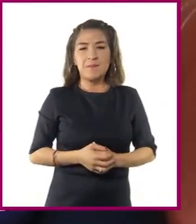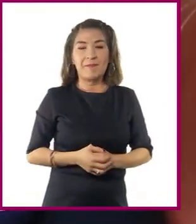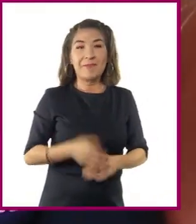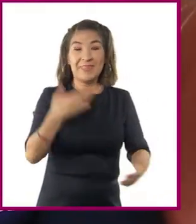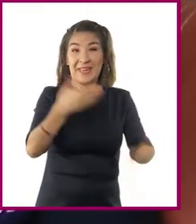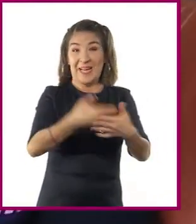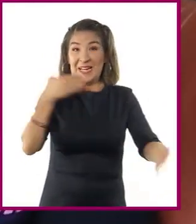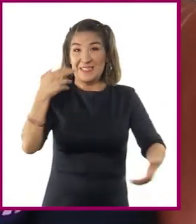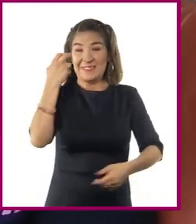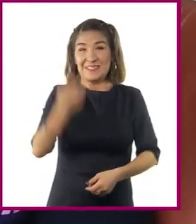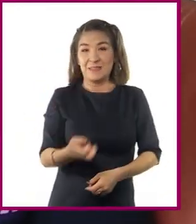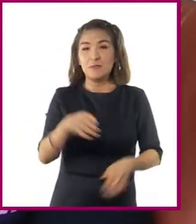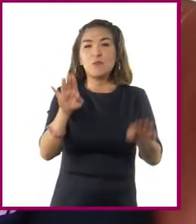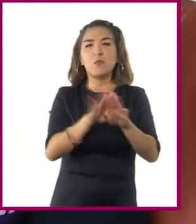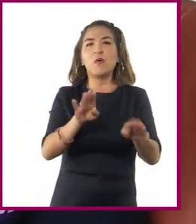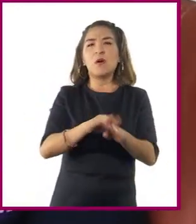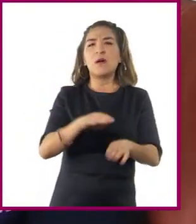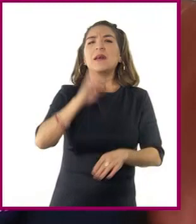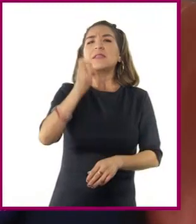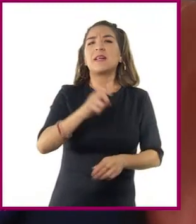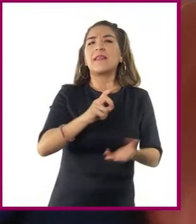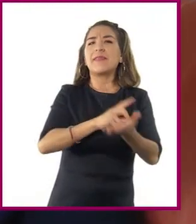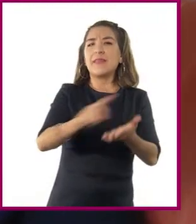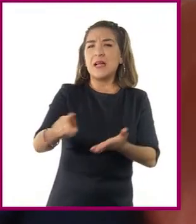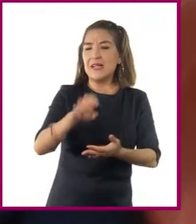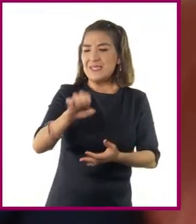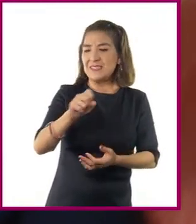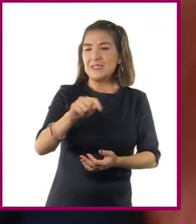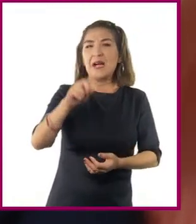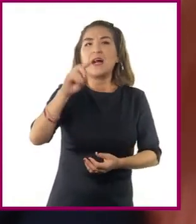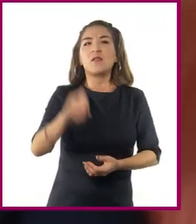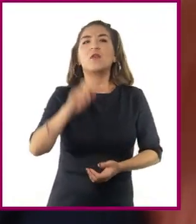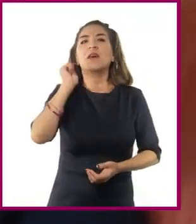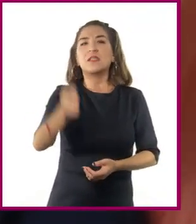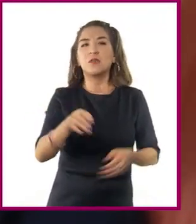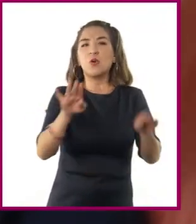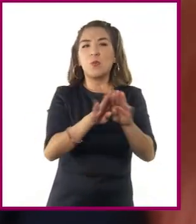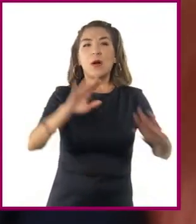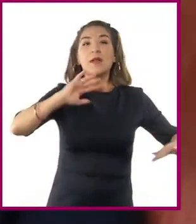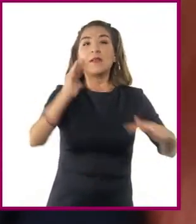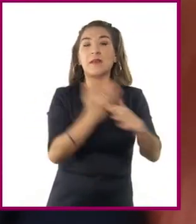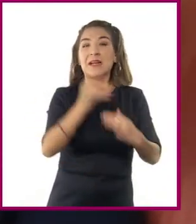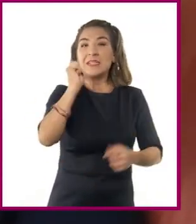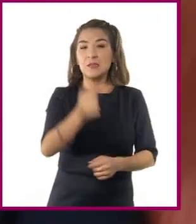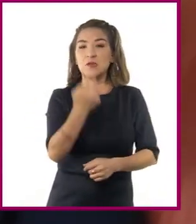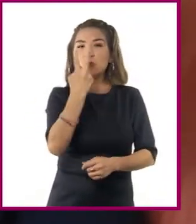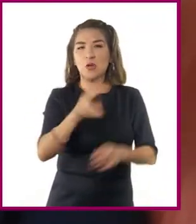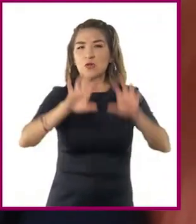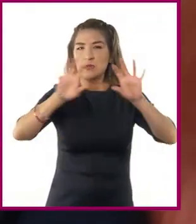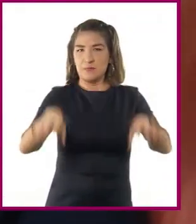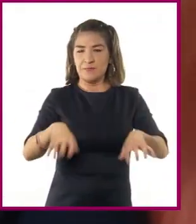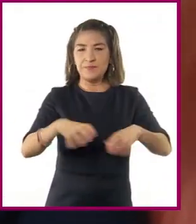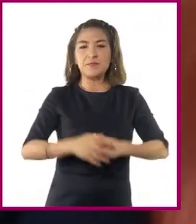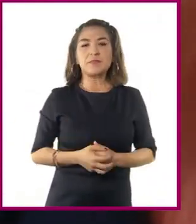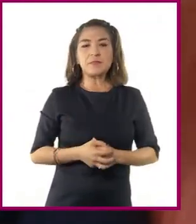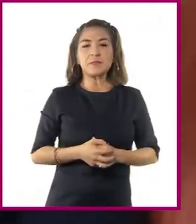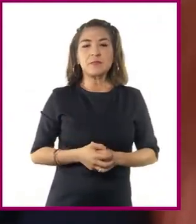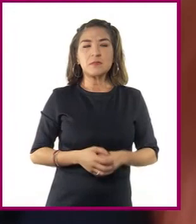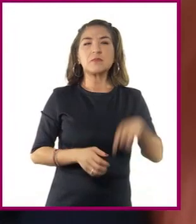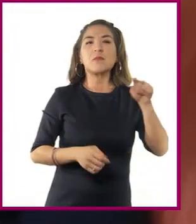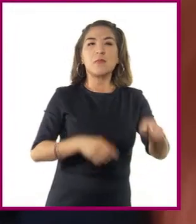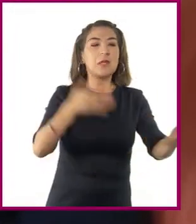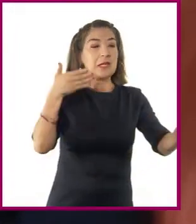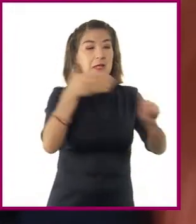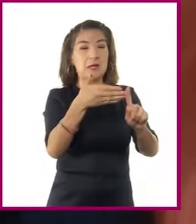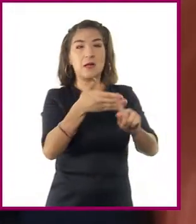llegar a que los estados de derecho, es importante saber que el Estado de Derecho se divide en dos grandes rumbos: derecho objetivo